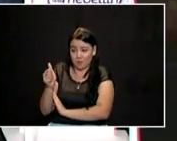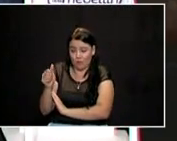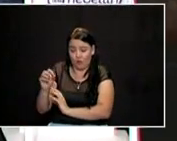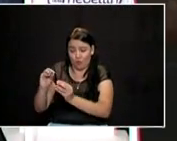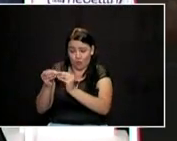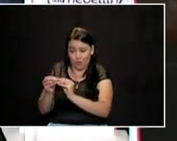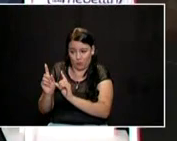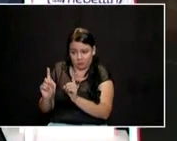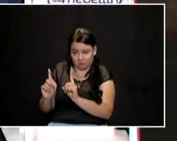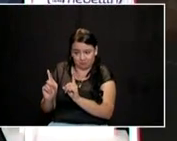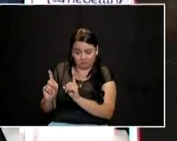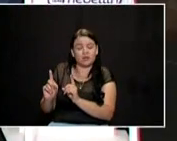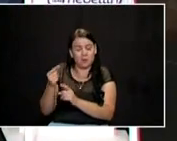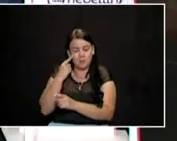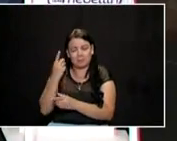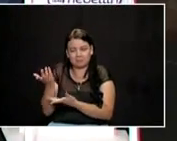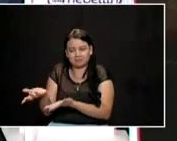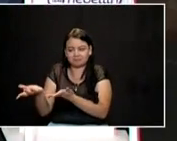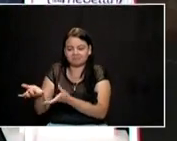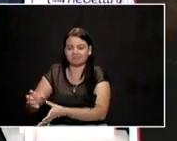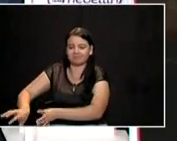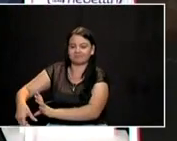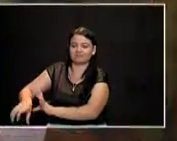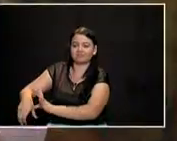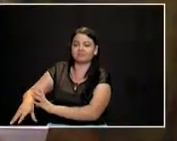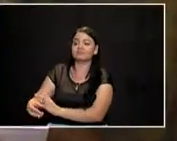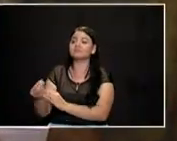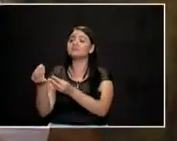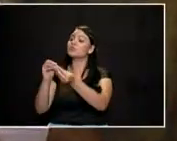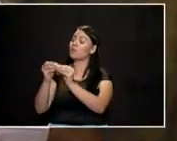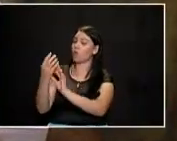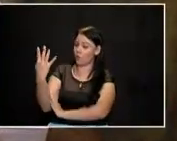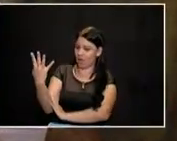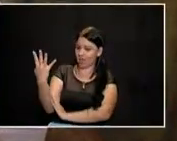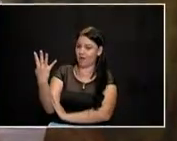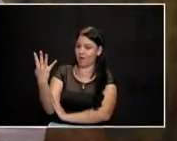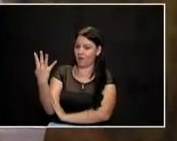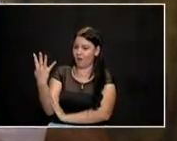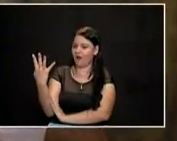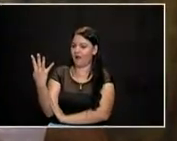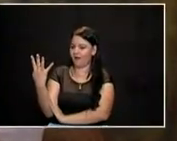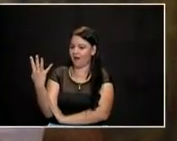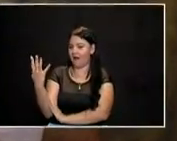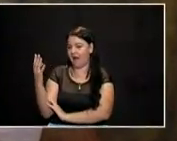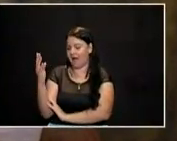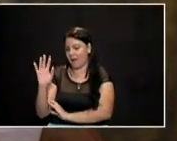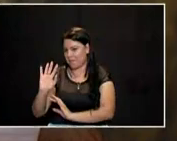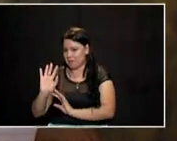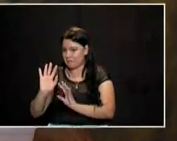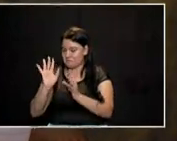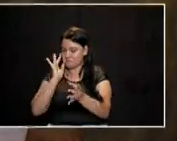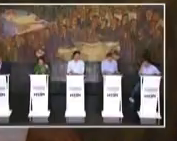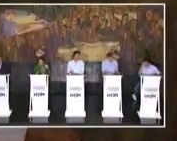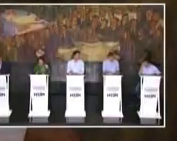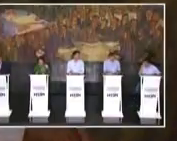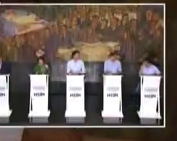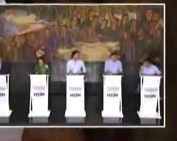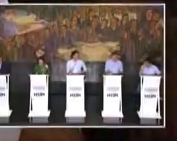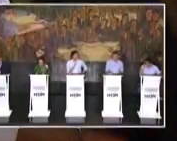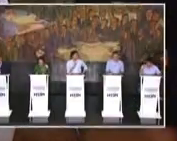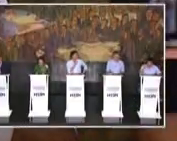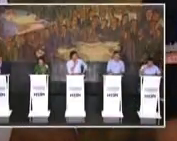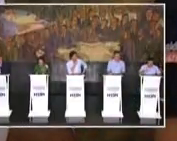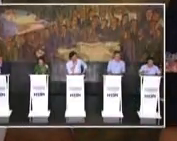para el candidato Alfredo Ramos. ¿Qué número sacó? El 4, perfecto. Si hubiera sido la 5, lo hubiera vuelto